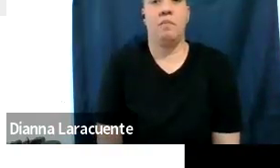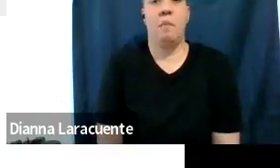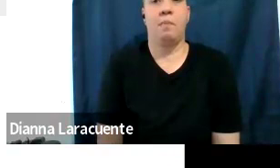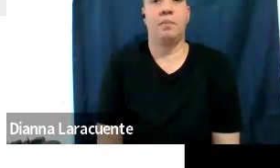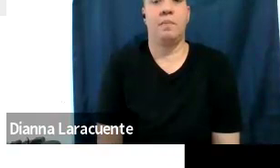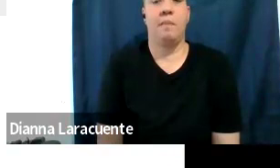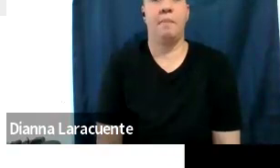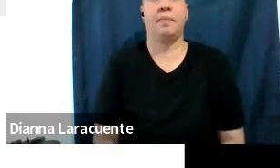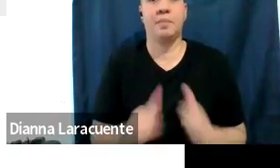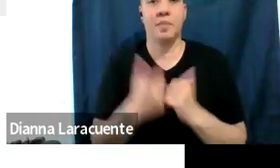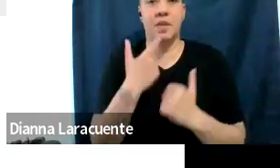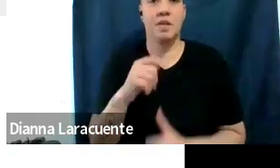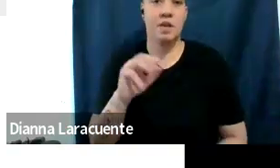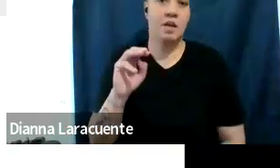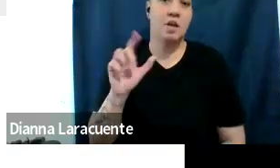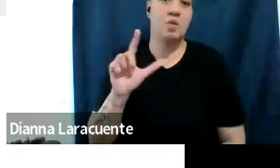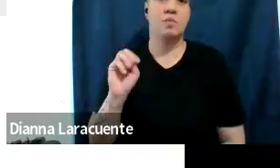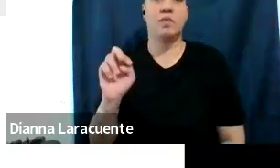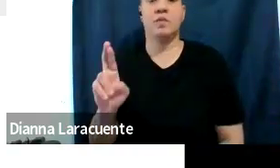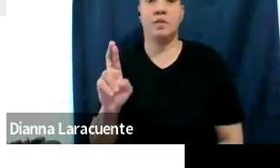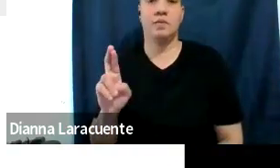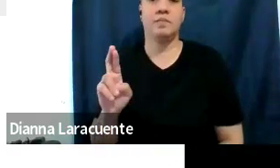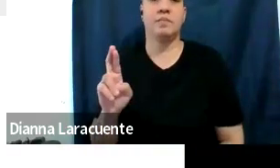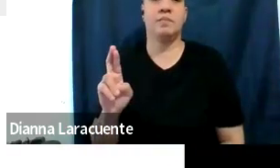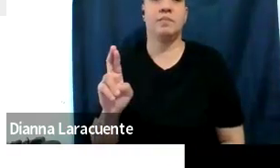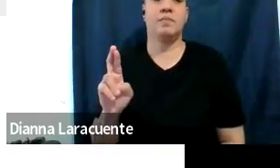como decía Muñoz Rivera,